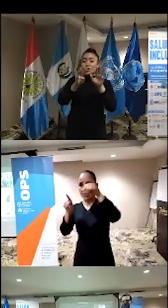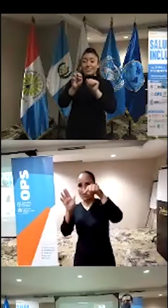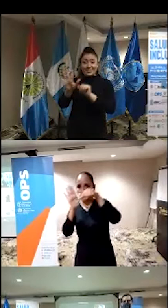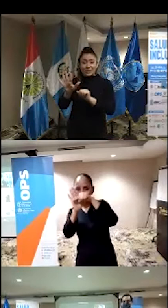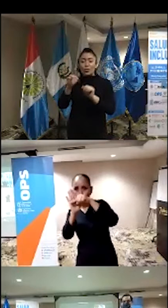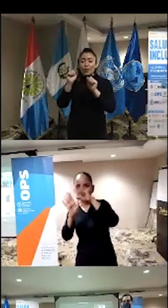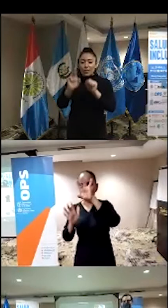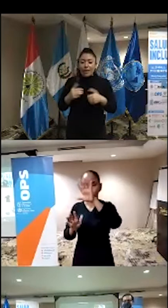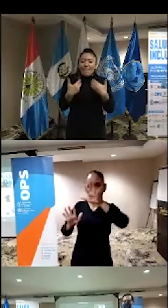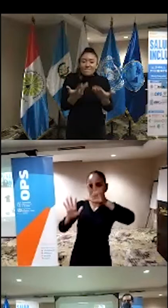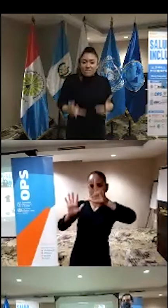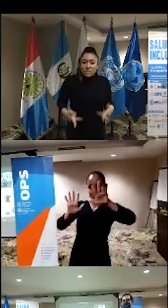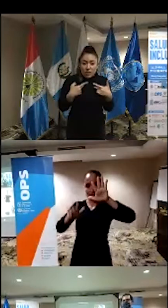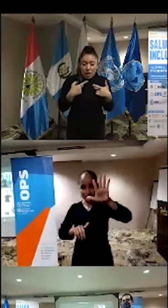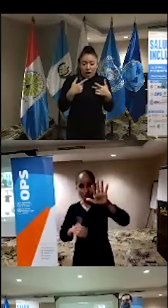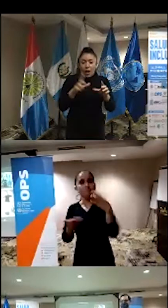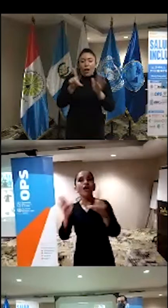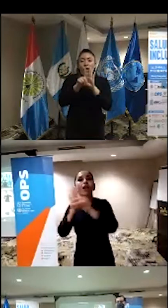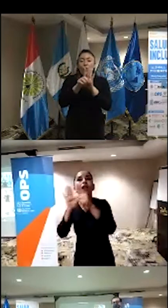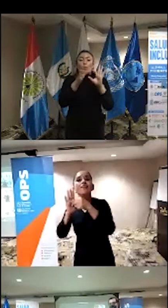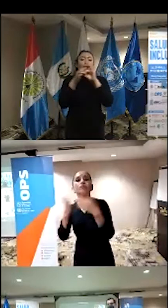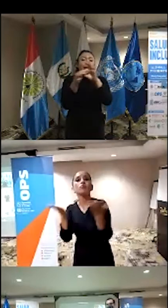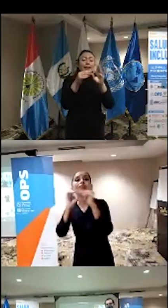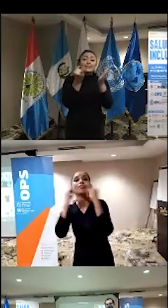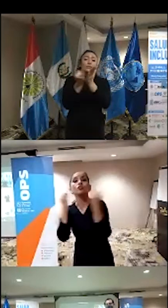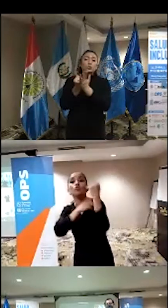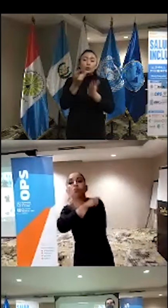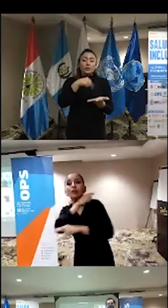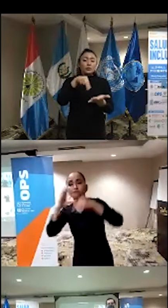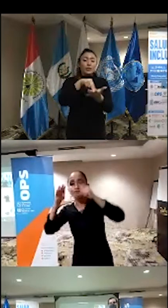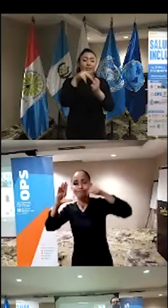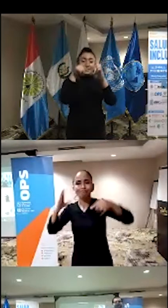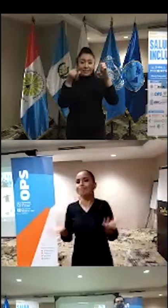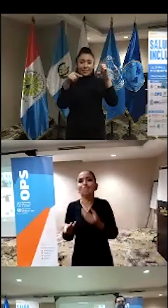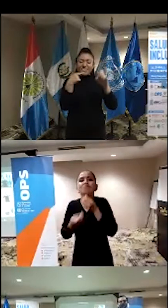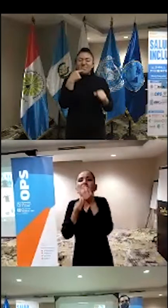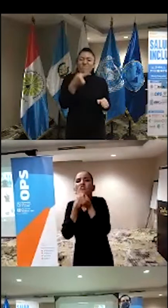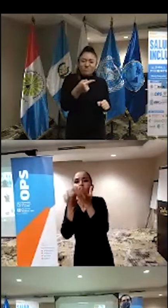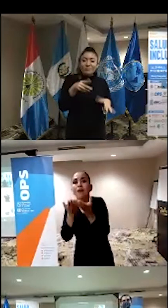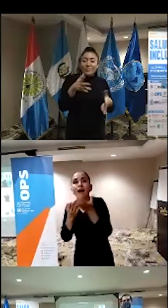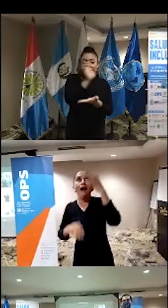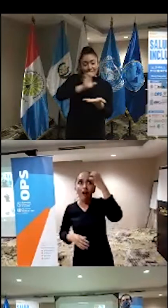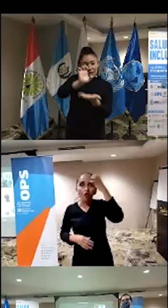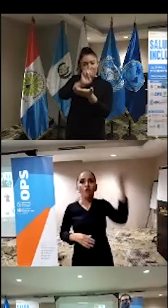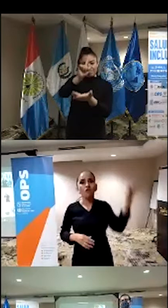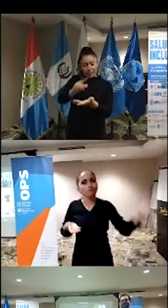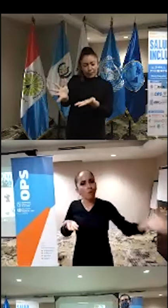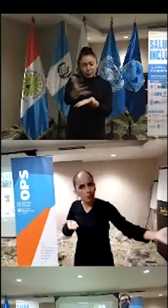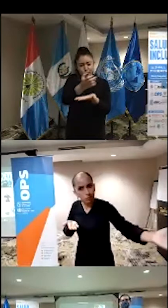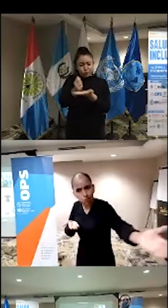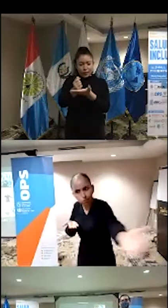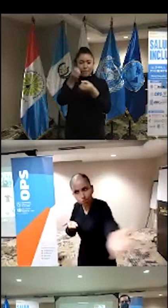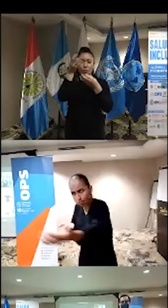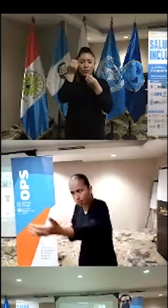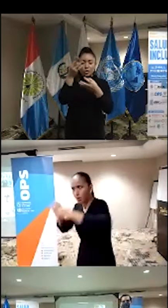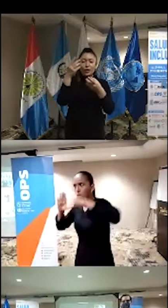vida, digamos, la ley orgánica del Instituto Nacional de Estadística, que habla que el Estado debe recopilar información estadística